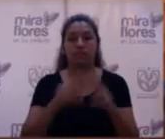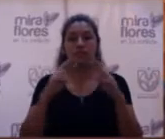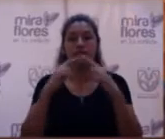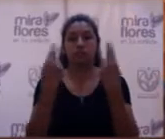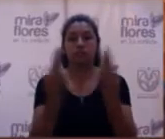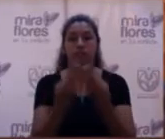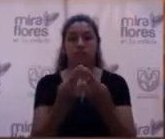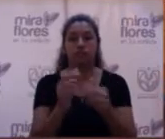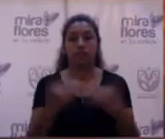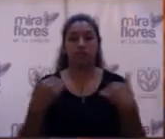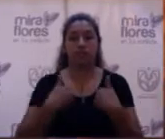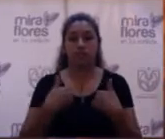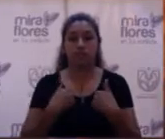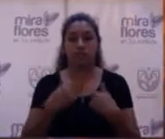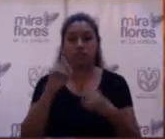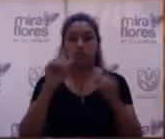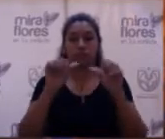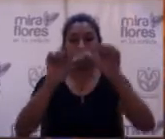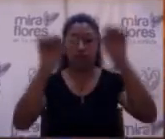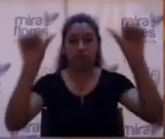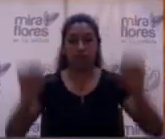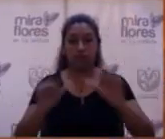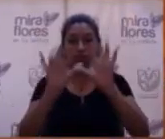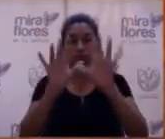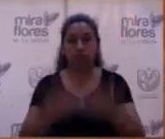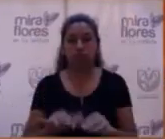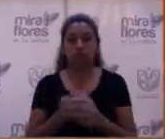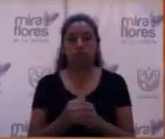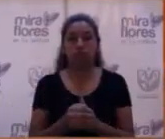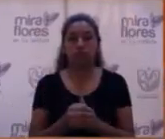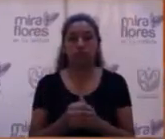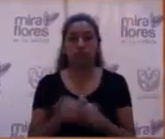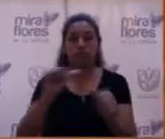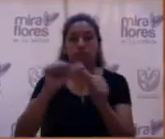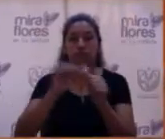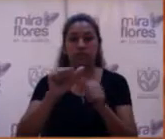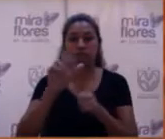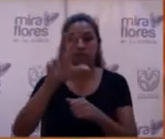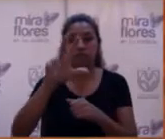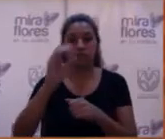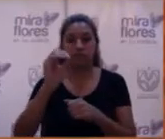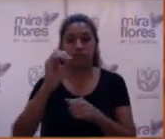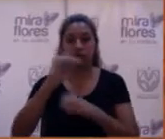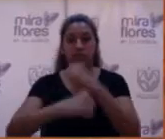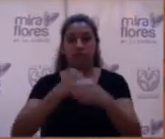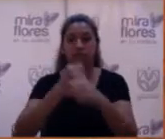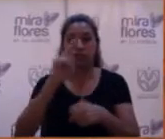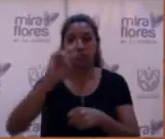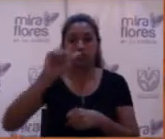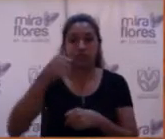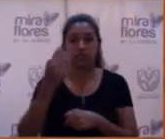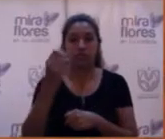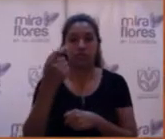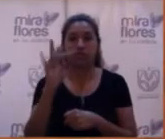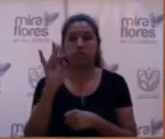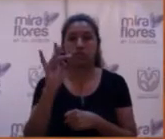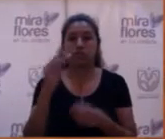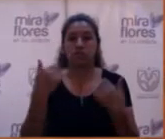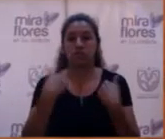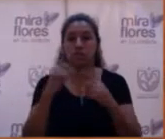sesión y tenemos un acta de una sesión ordinaria de fecha 30 de enero del año 2018. No sé si hay